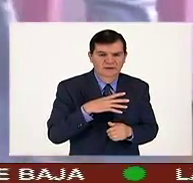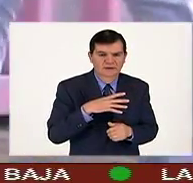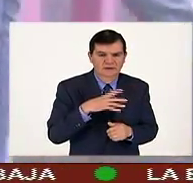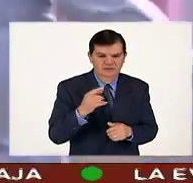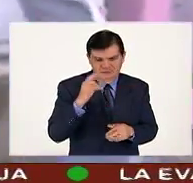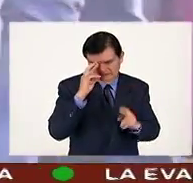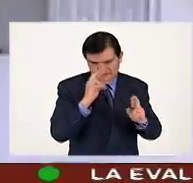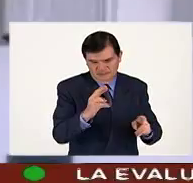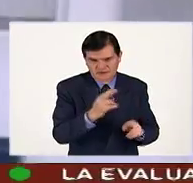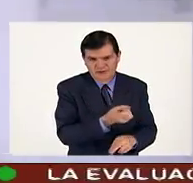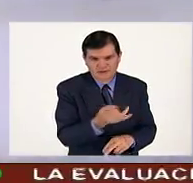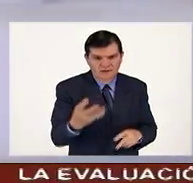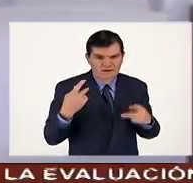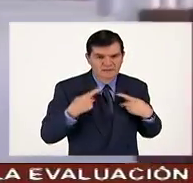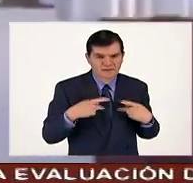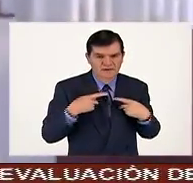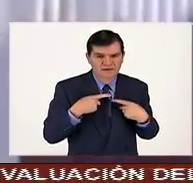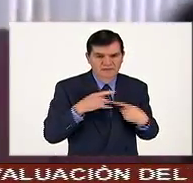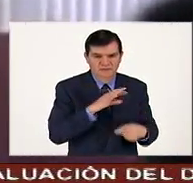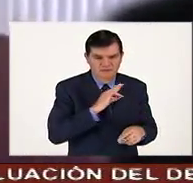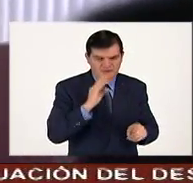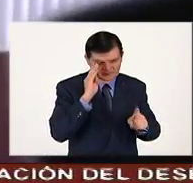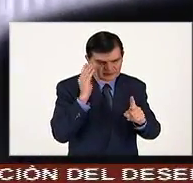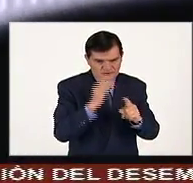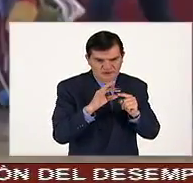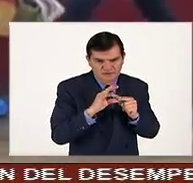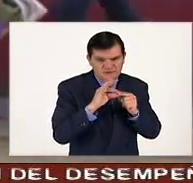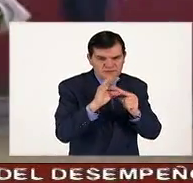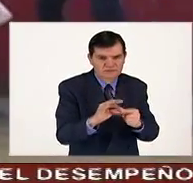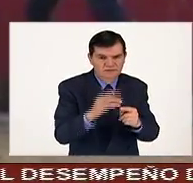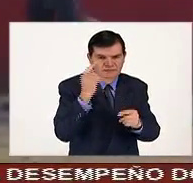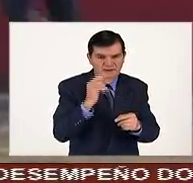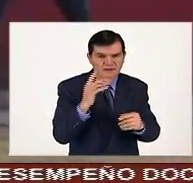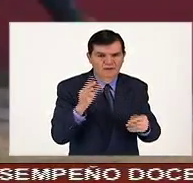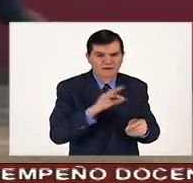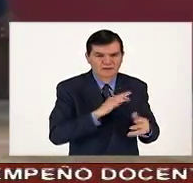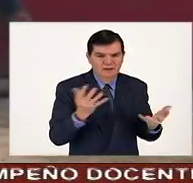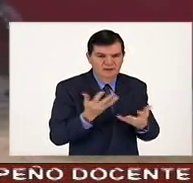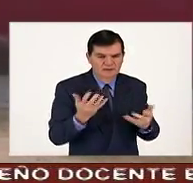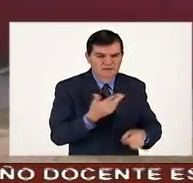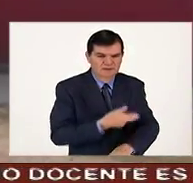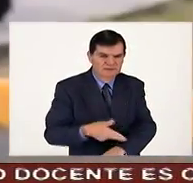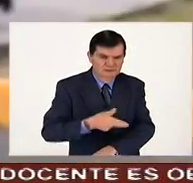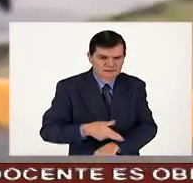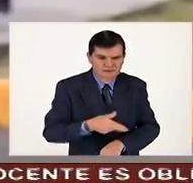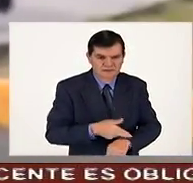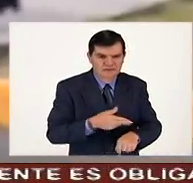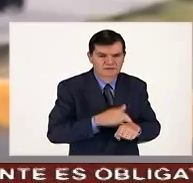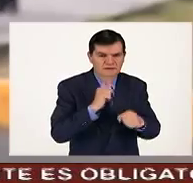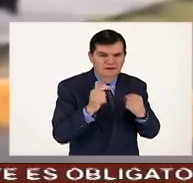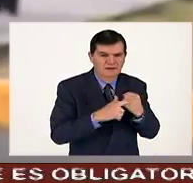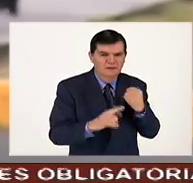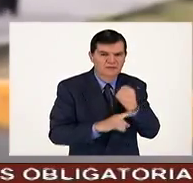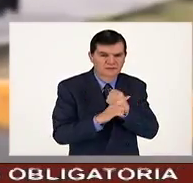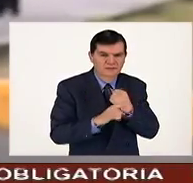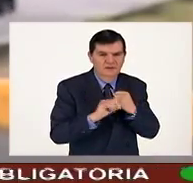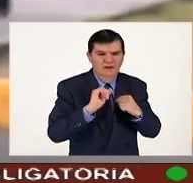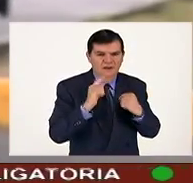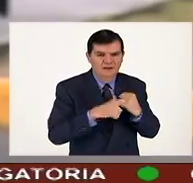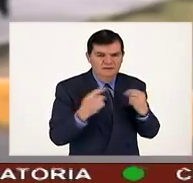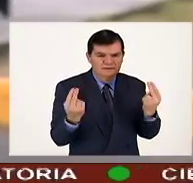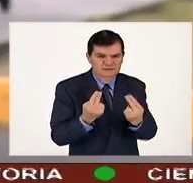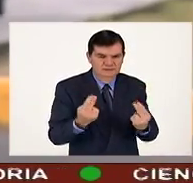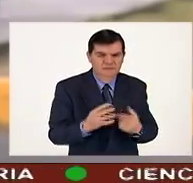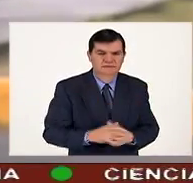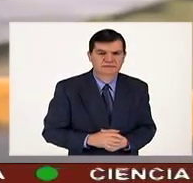y el respeto hacia las personas y poderlas orientar hacia donde puede estar la solución de alguna dificultad o alguna necesidad que